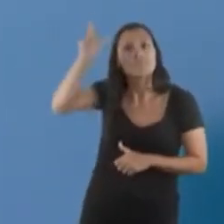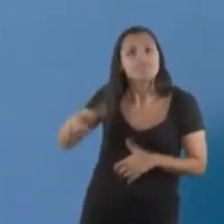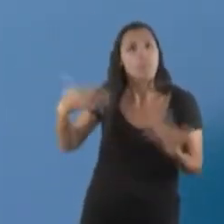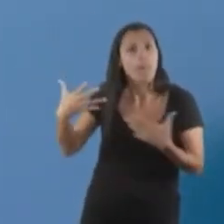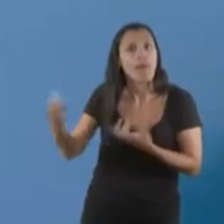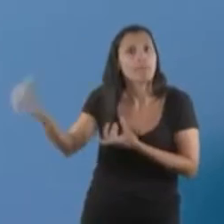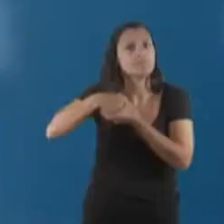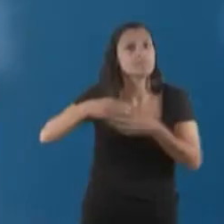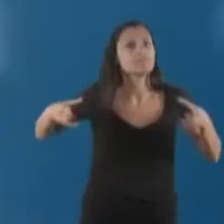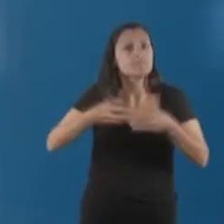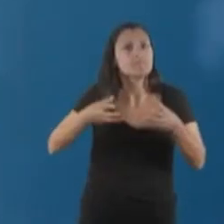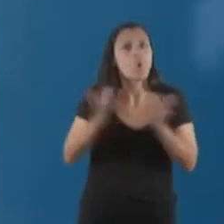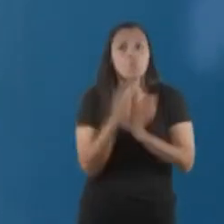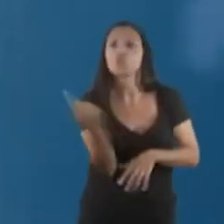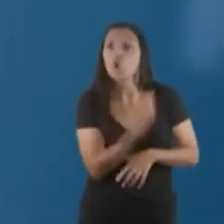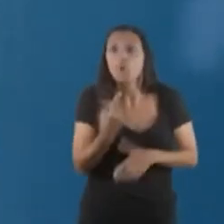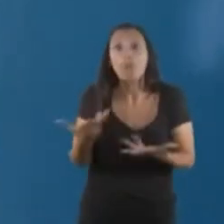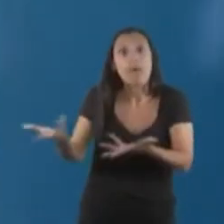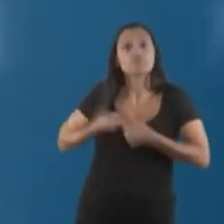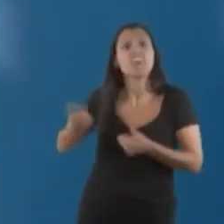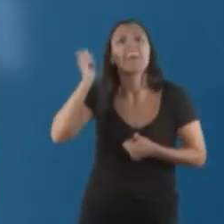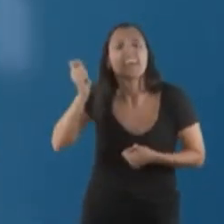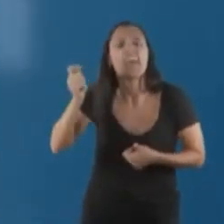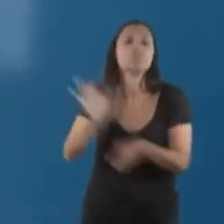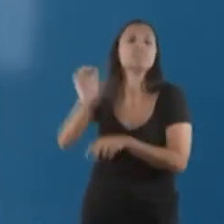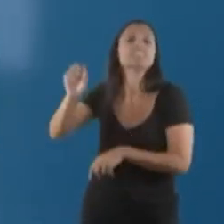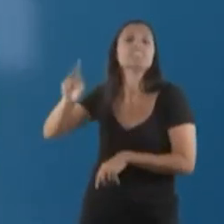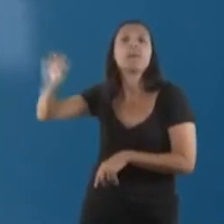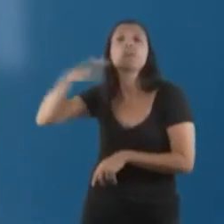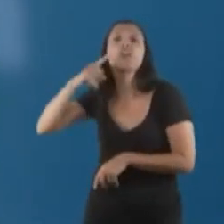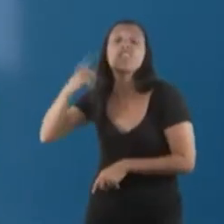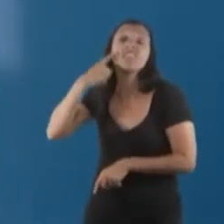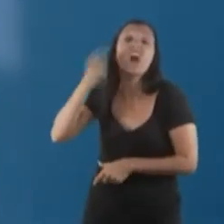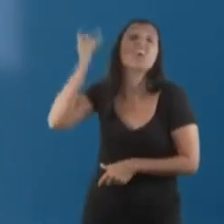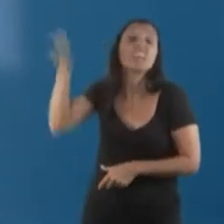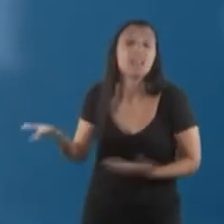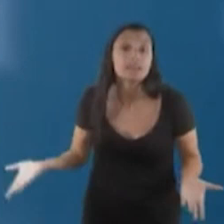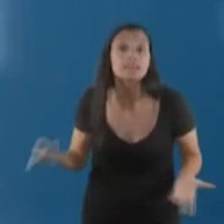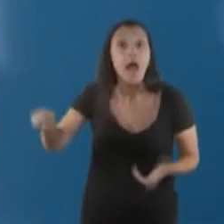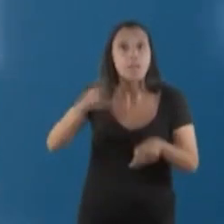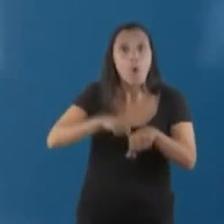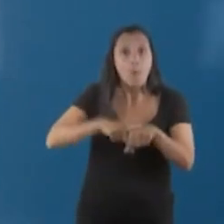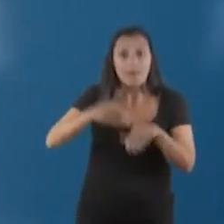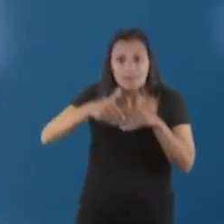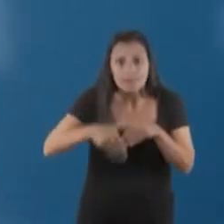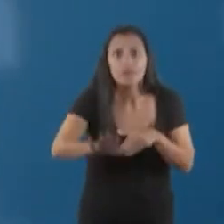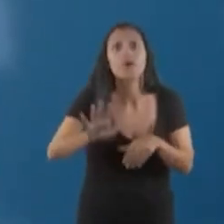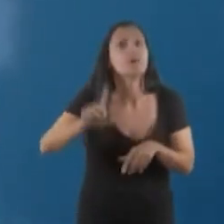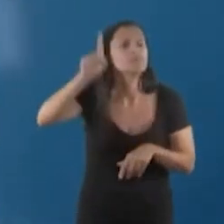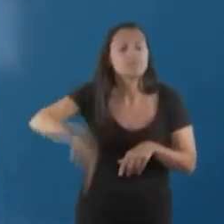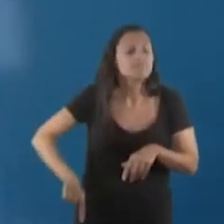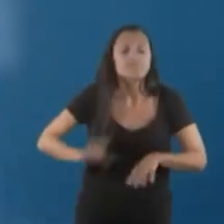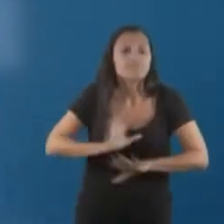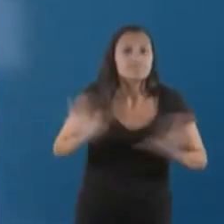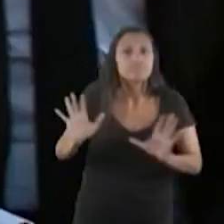nosotros y que puede ayudarnos. ¿Quién es? Agustín Rossi. Vamos a conocerlo. Desde entonces cultivamos esa amistad